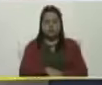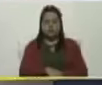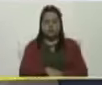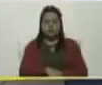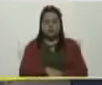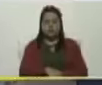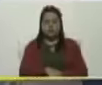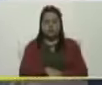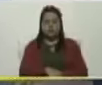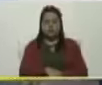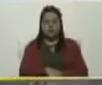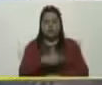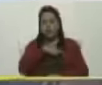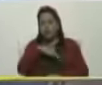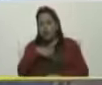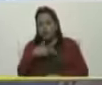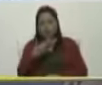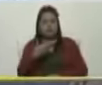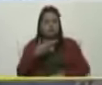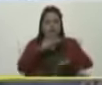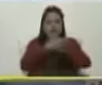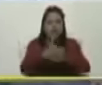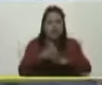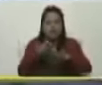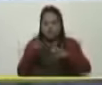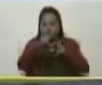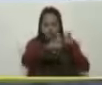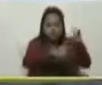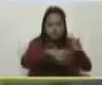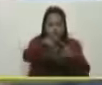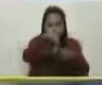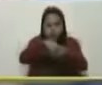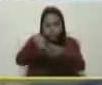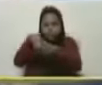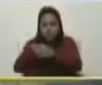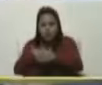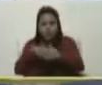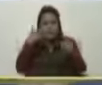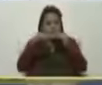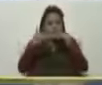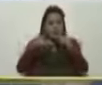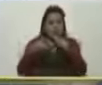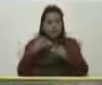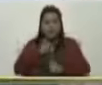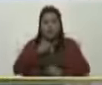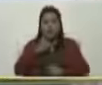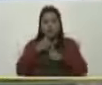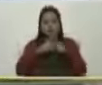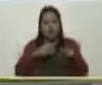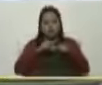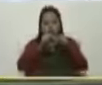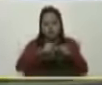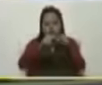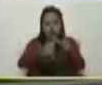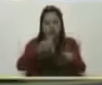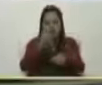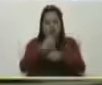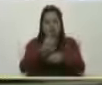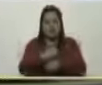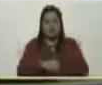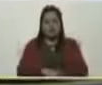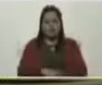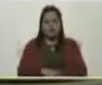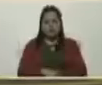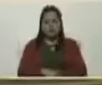nos reclama, nos escriben, nos mandan. Pero bueno, ahí estamos trabajando fuertemente. También tenemos la